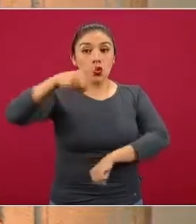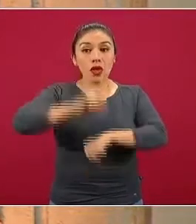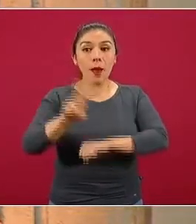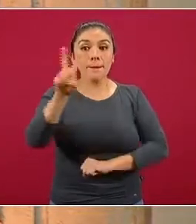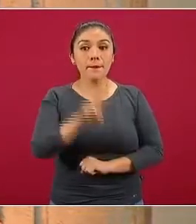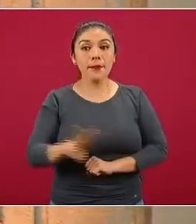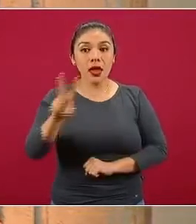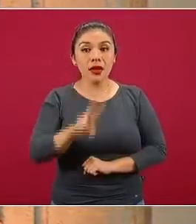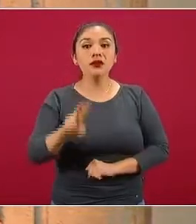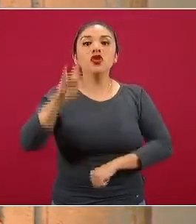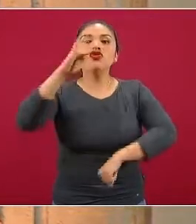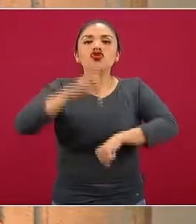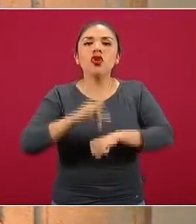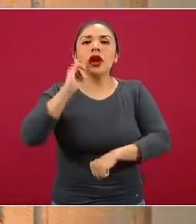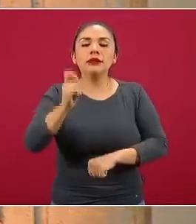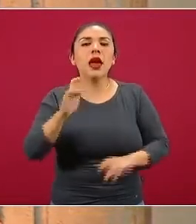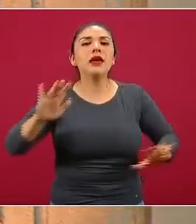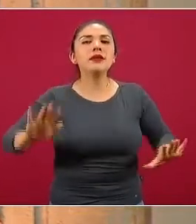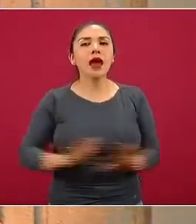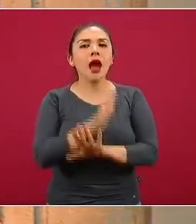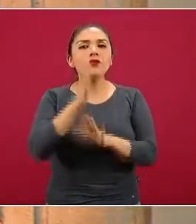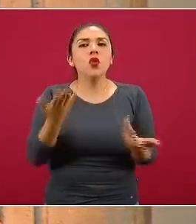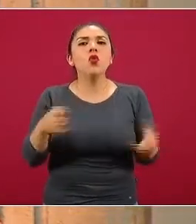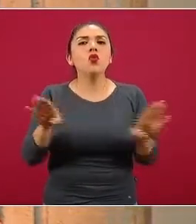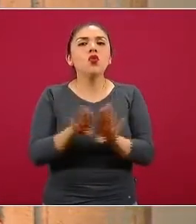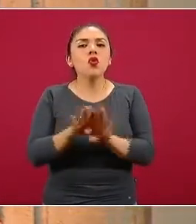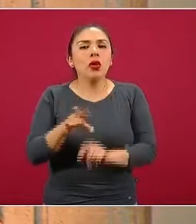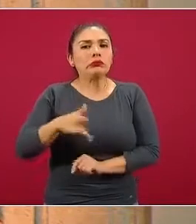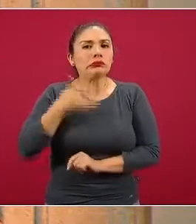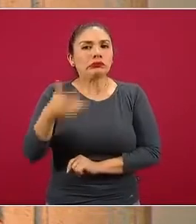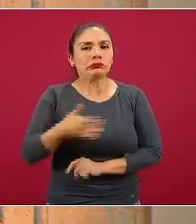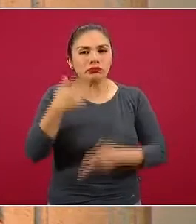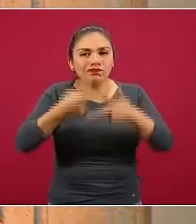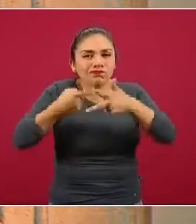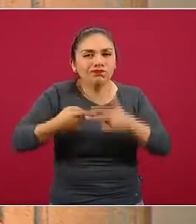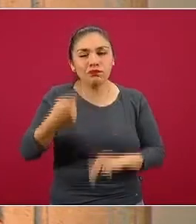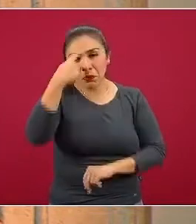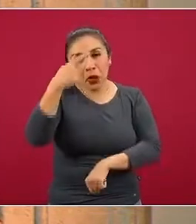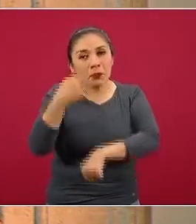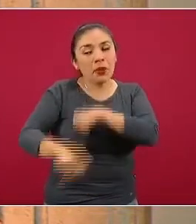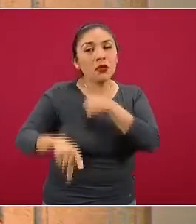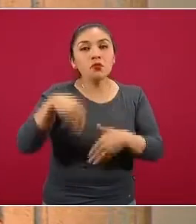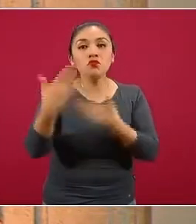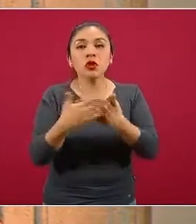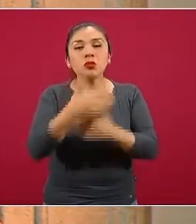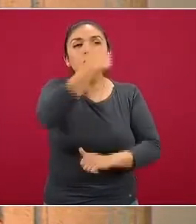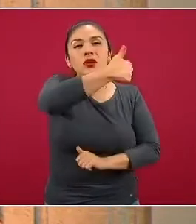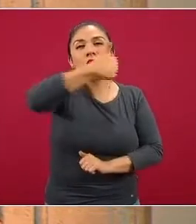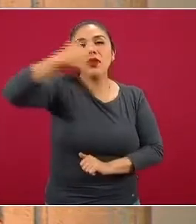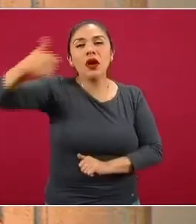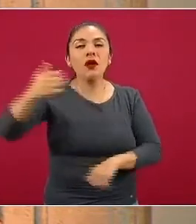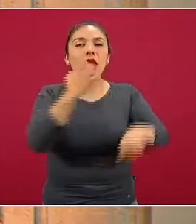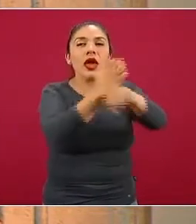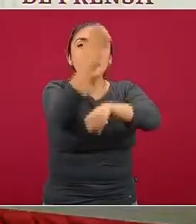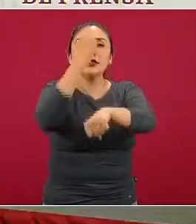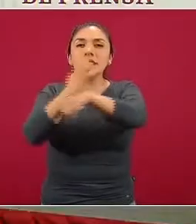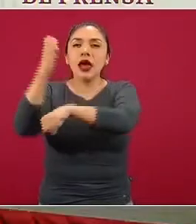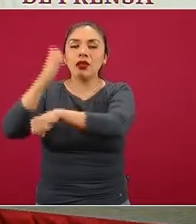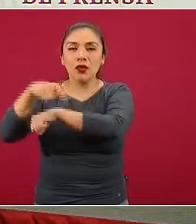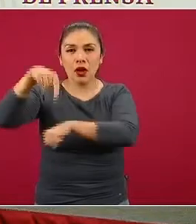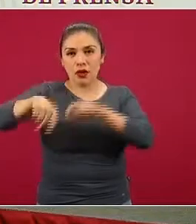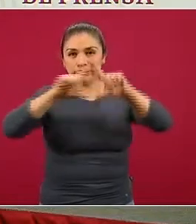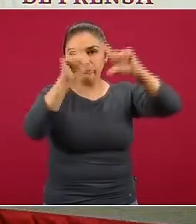toca actualizar las estimaciones de riesgo para cada una de las entidades